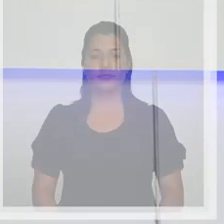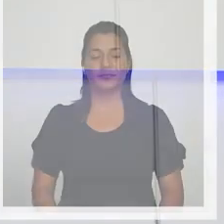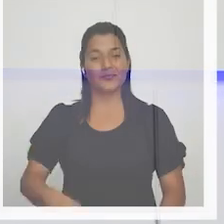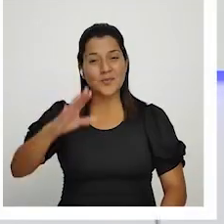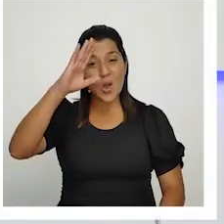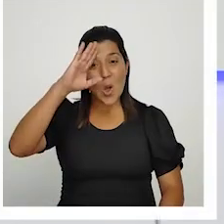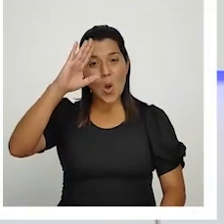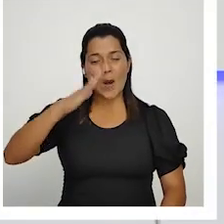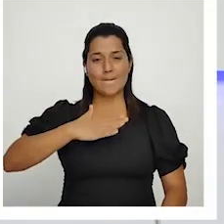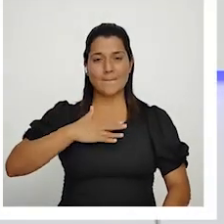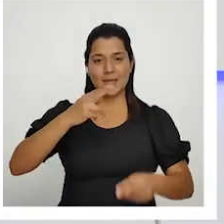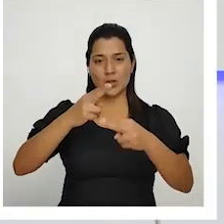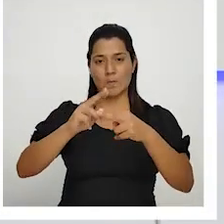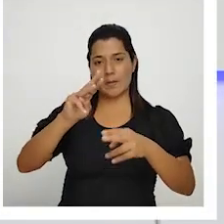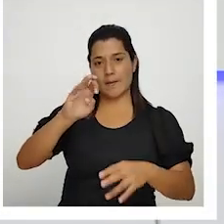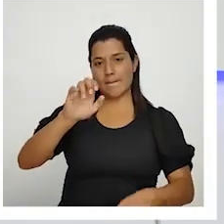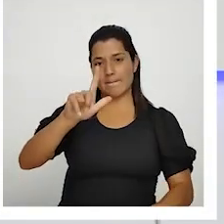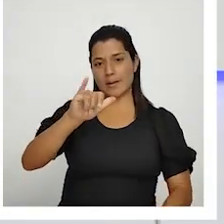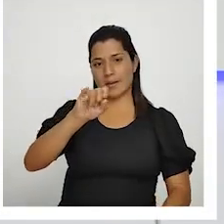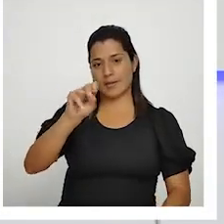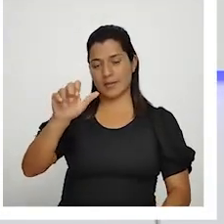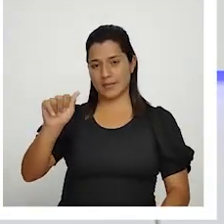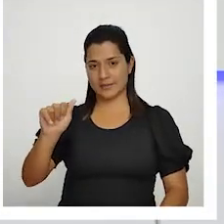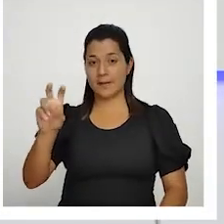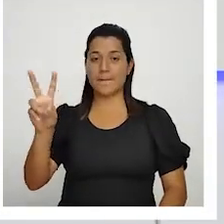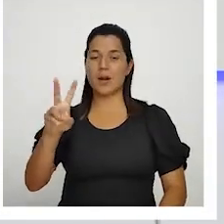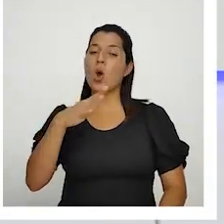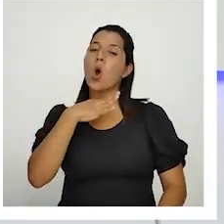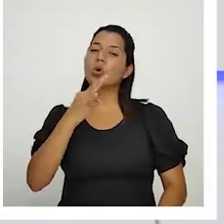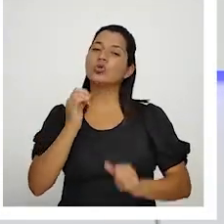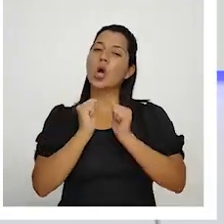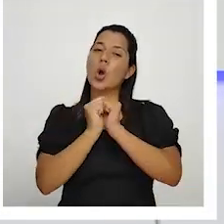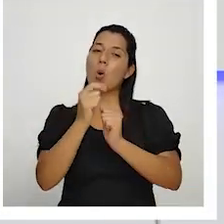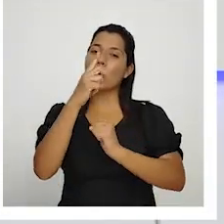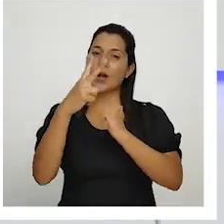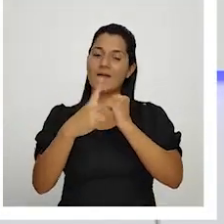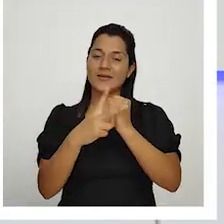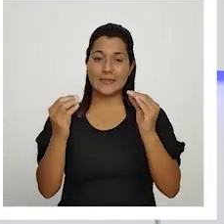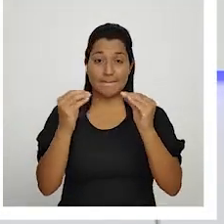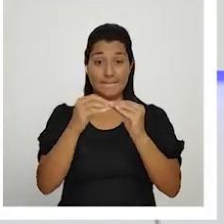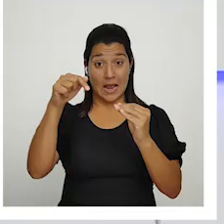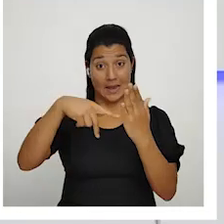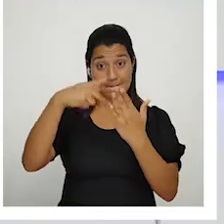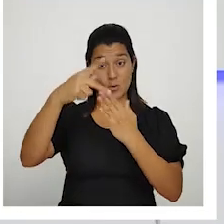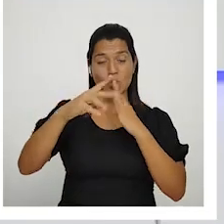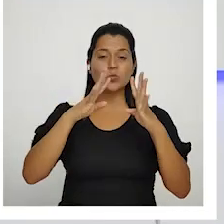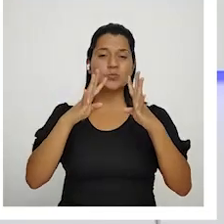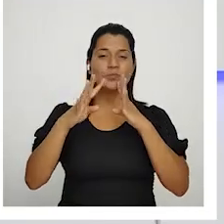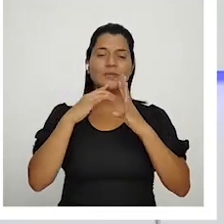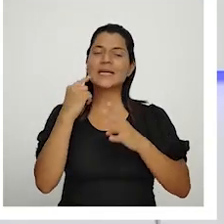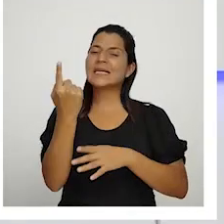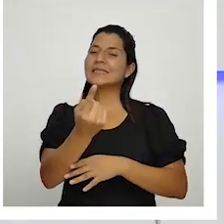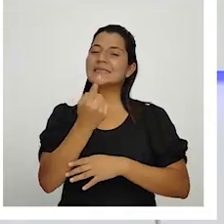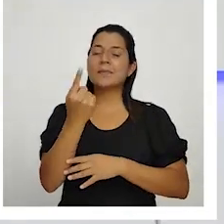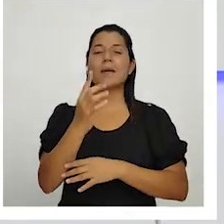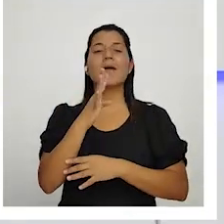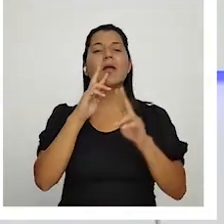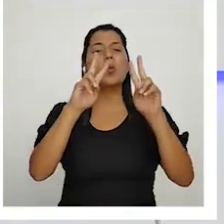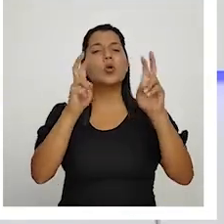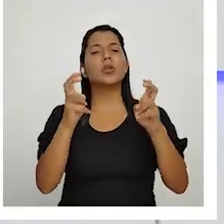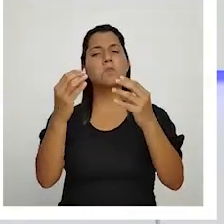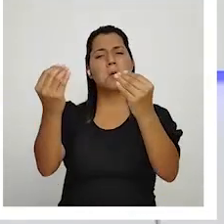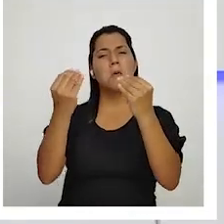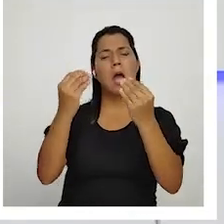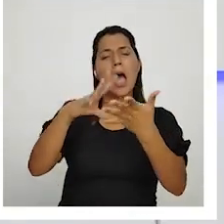¿qué tal? Les saluda Melissa Valerio. Qué gusto acompañarle una vez más en su programa Conversamos, hablando siempre de temas que nos enseñan a aprender un